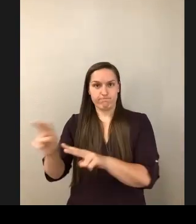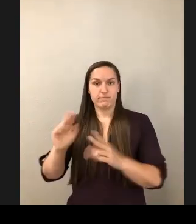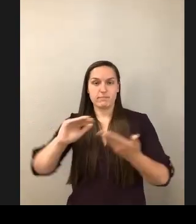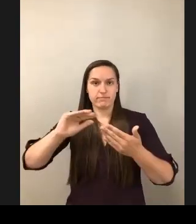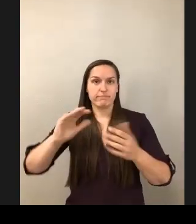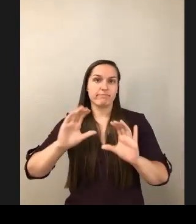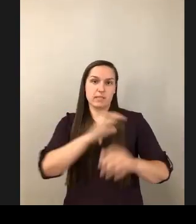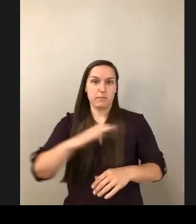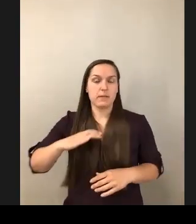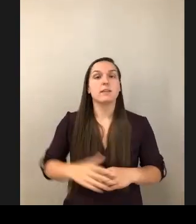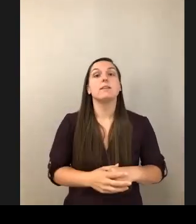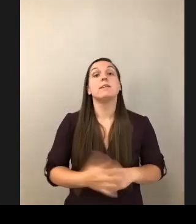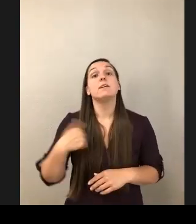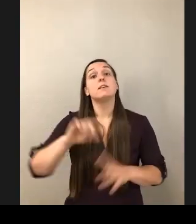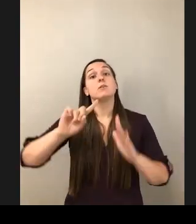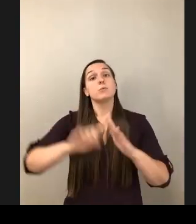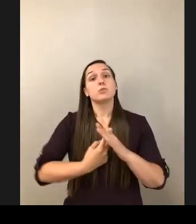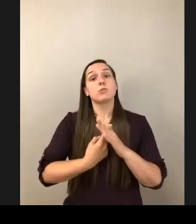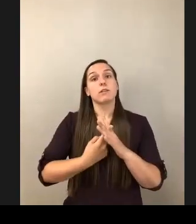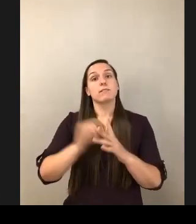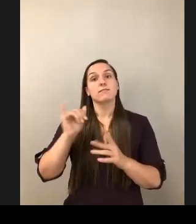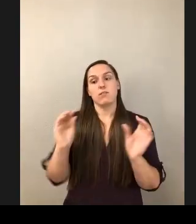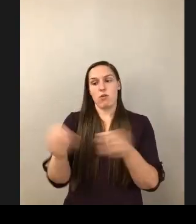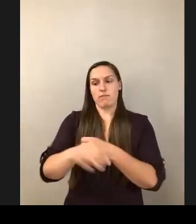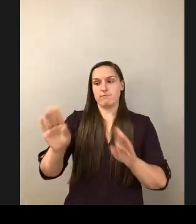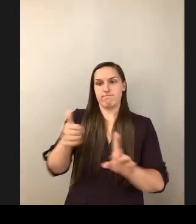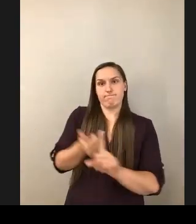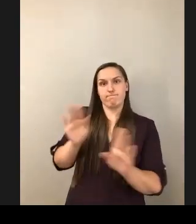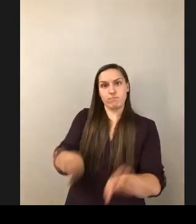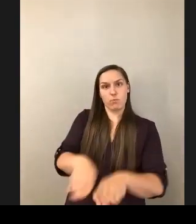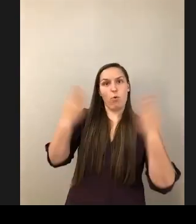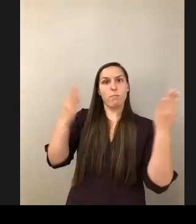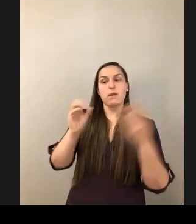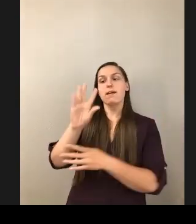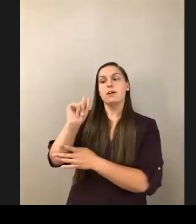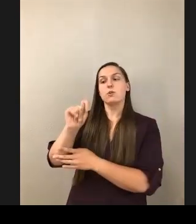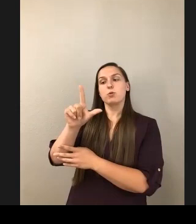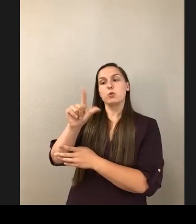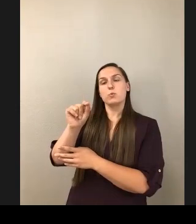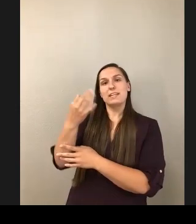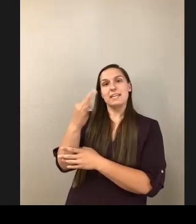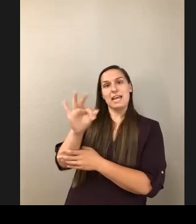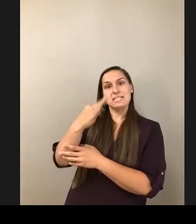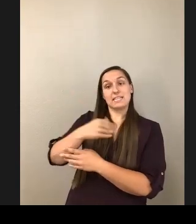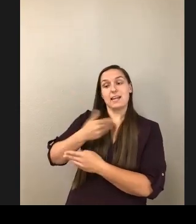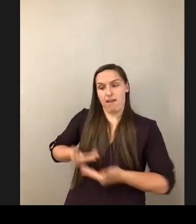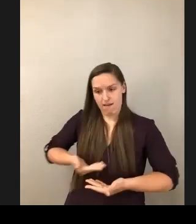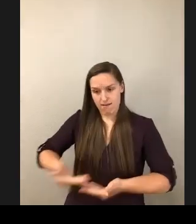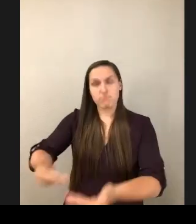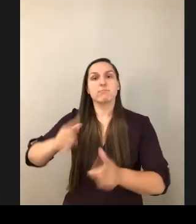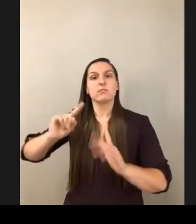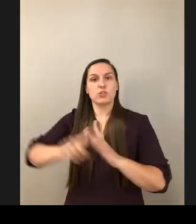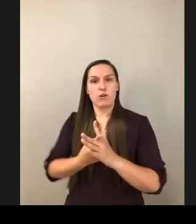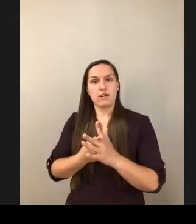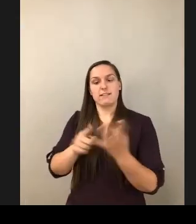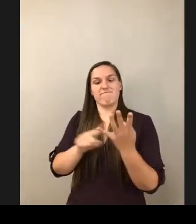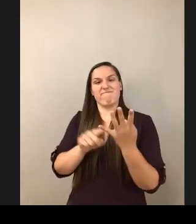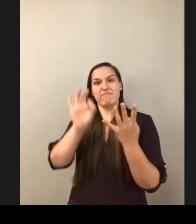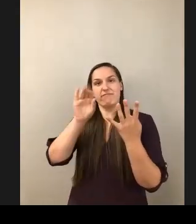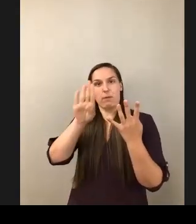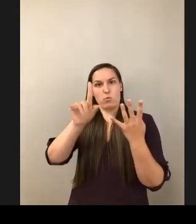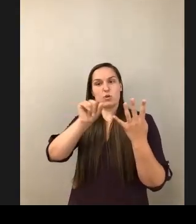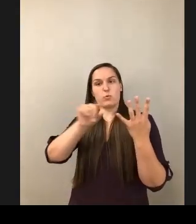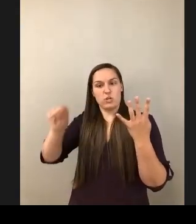de supervisión, comenzamos la oficina en octubre de 2019. Me